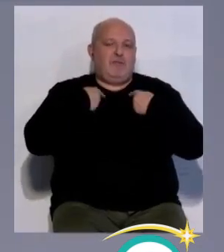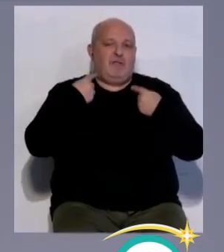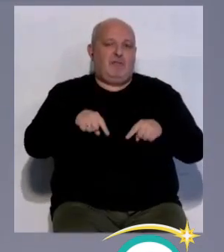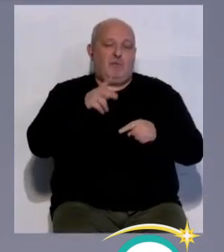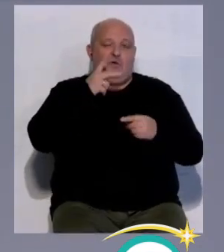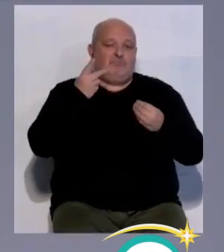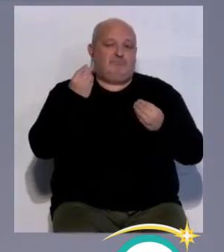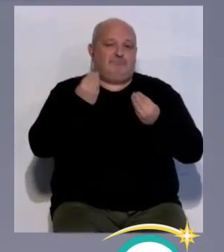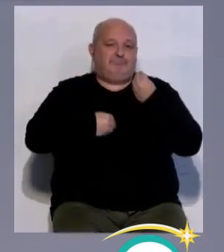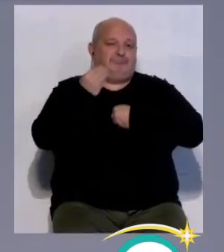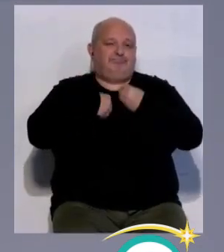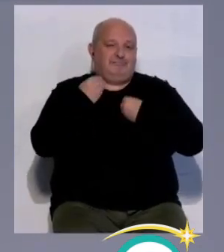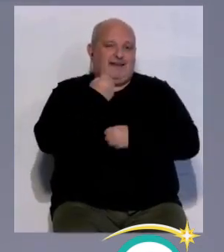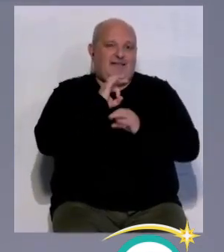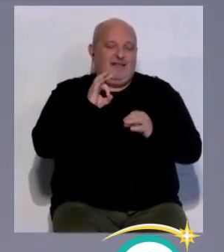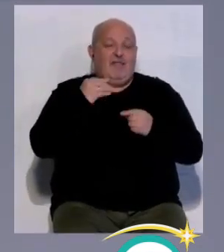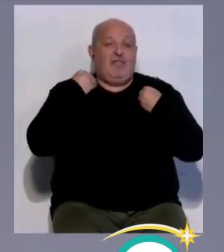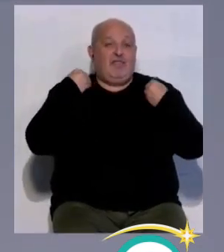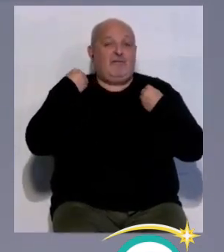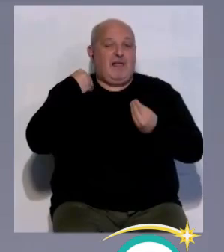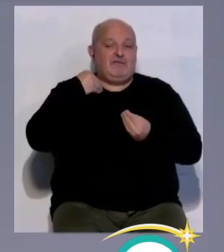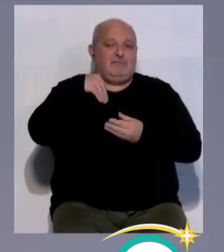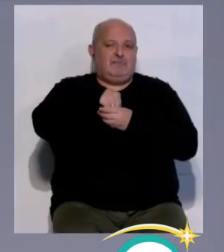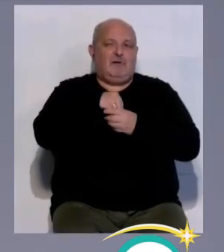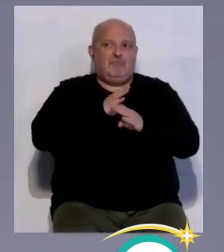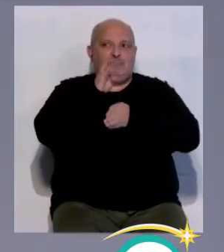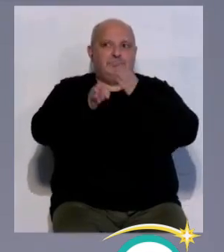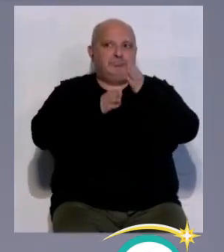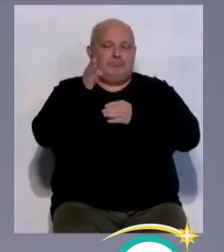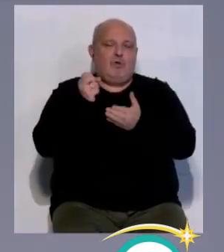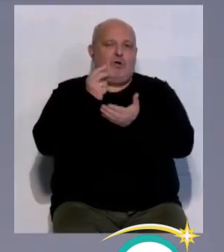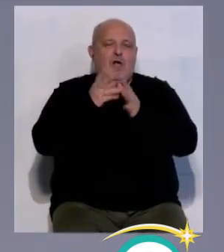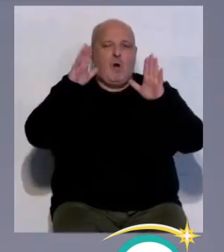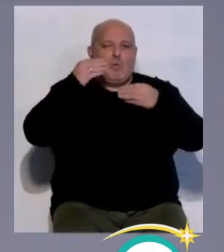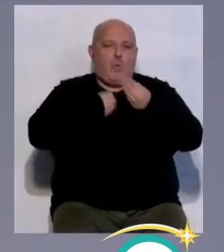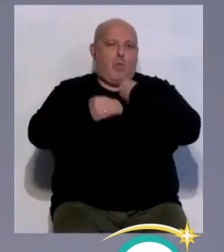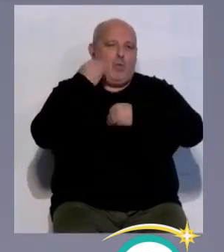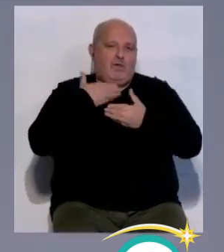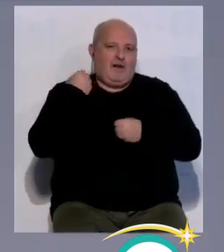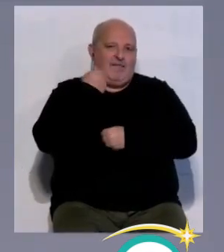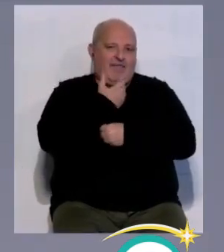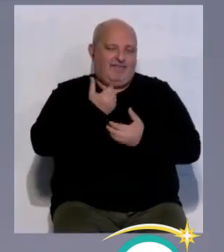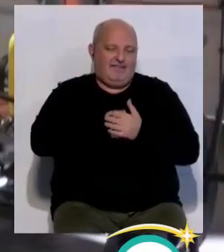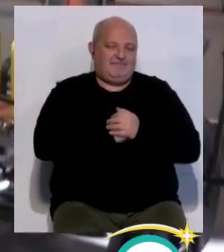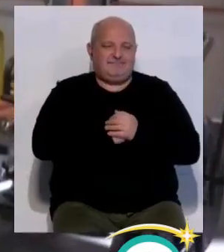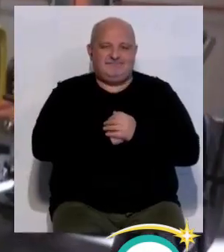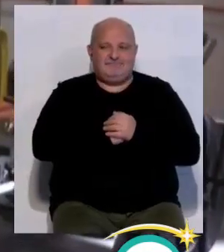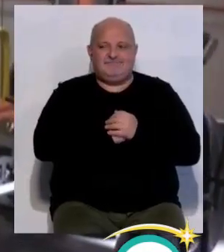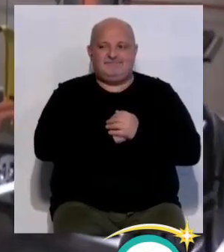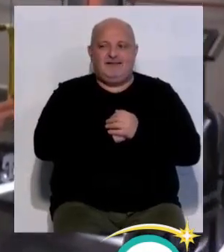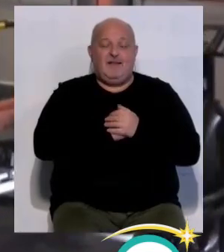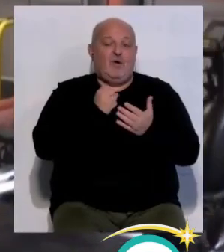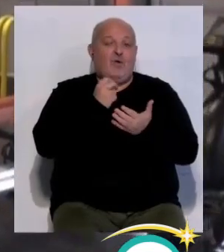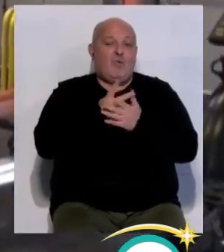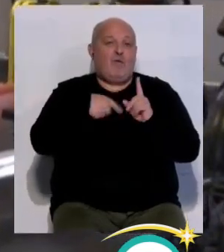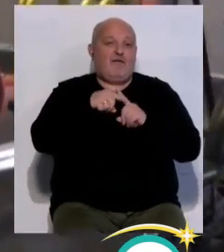Los gimnasios y los centros deportivos son lugares de peregrinación tras los abusos en estas fiestas.